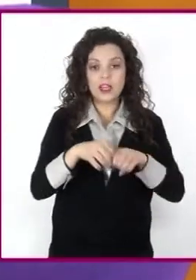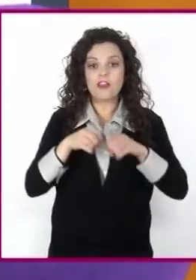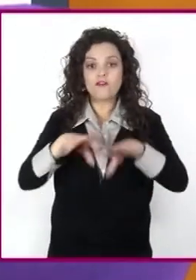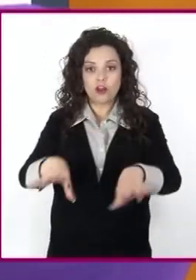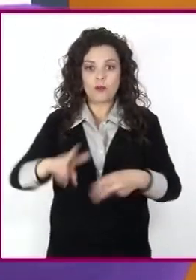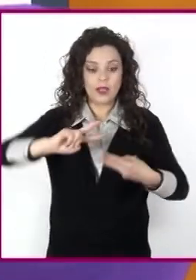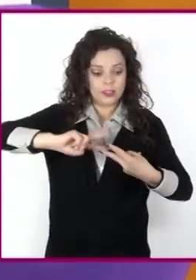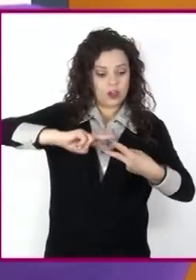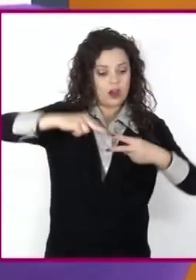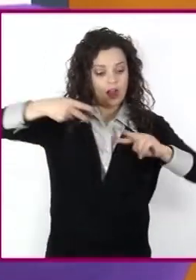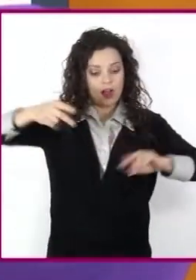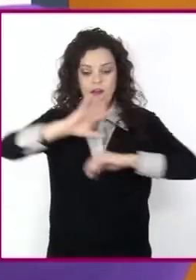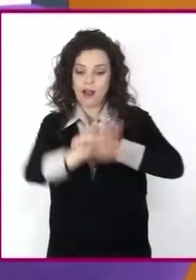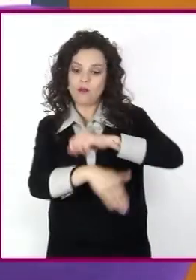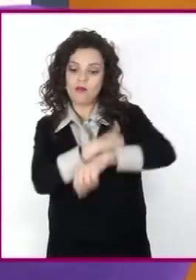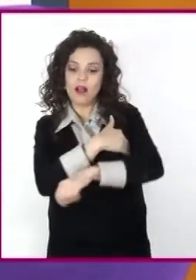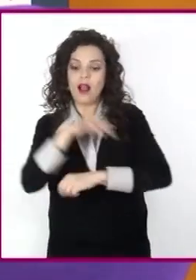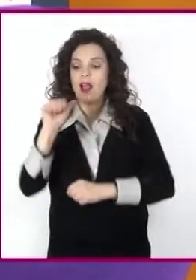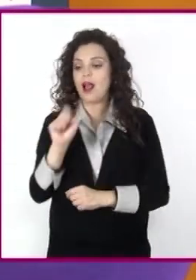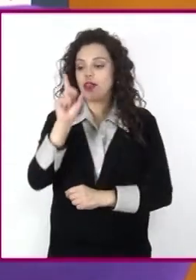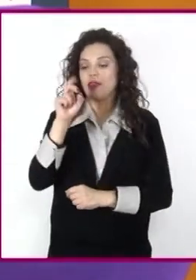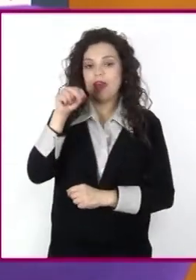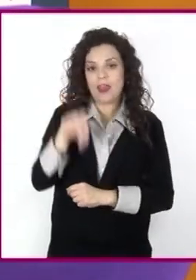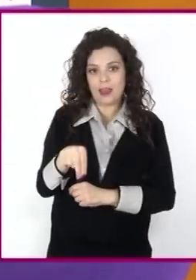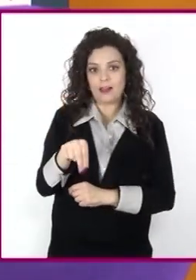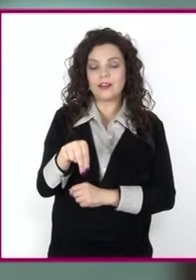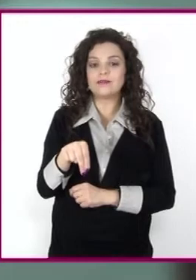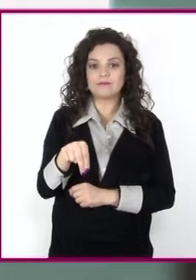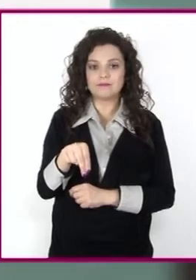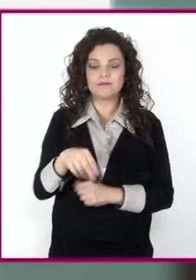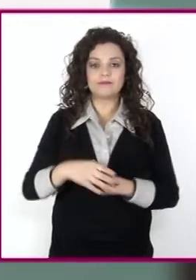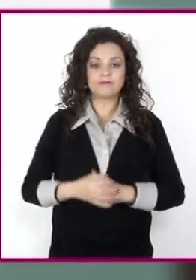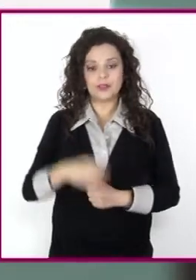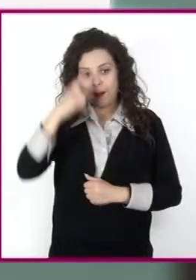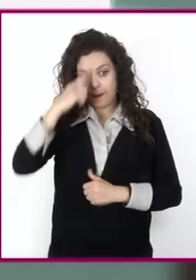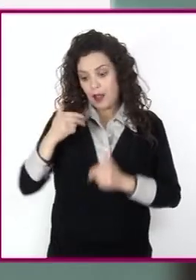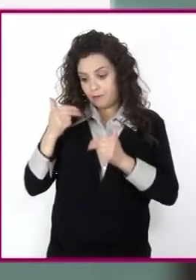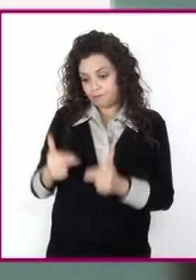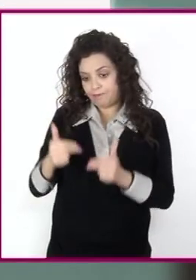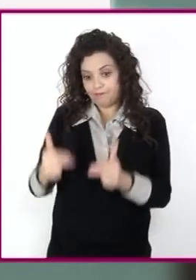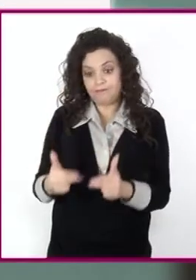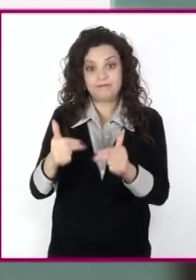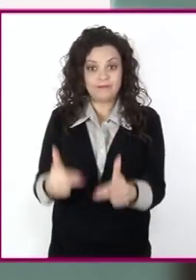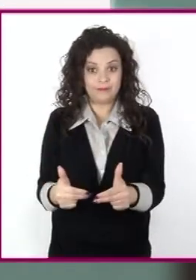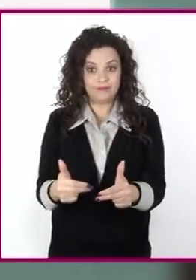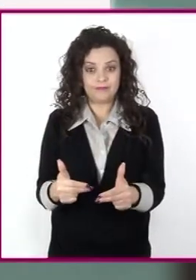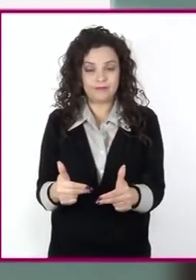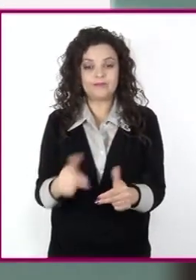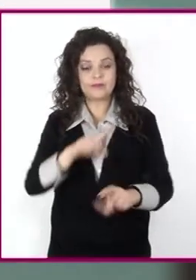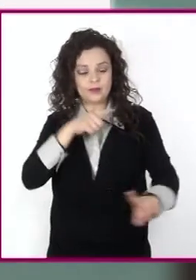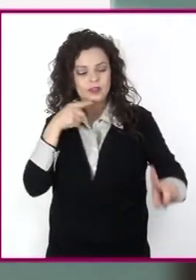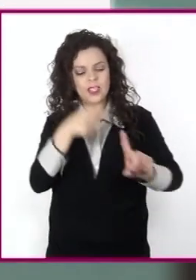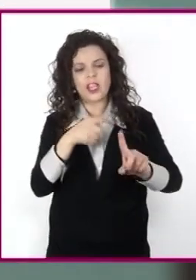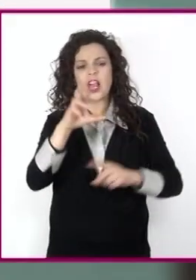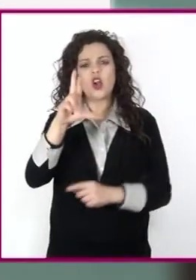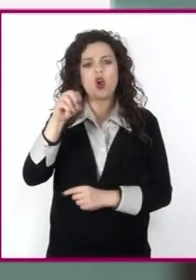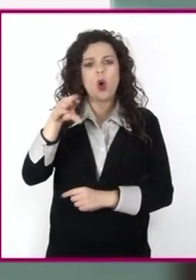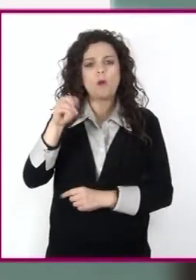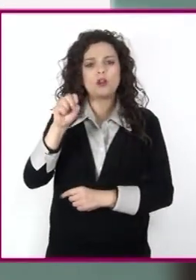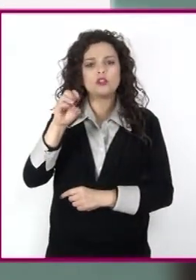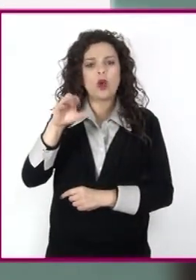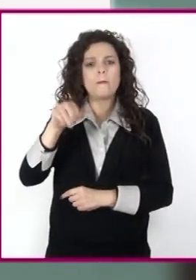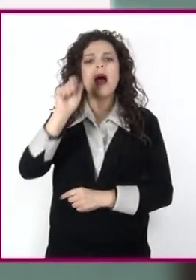el ADN de la célula madre a sus descendientes. El término cromosoma deriva de las